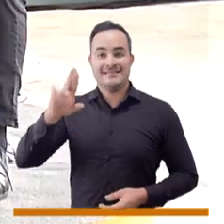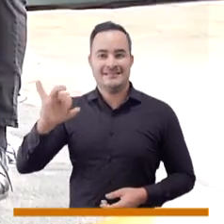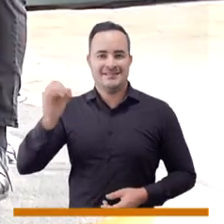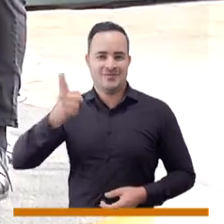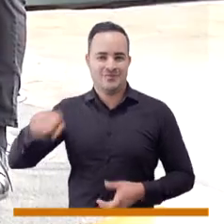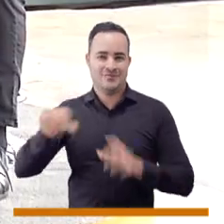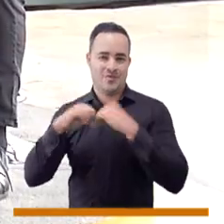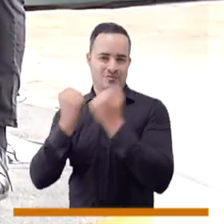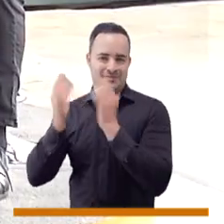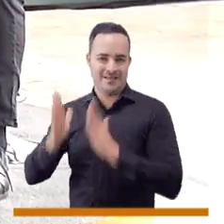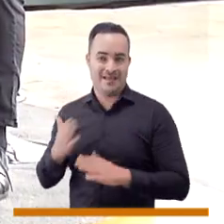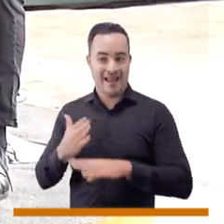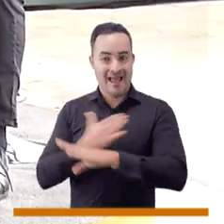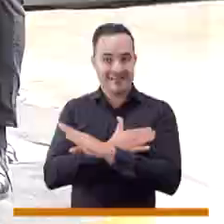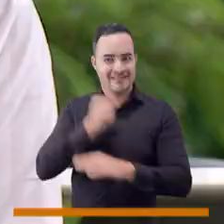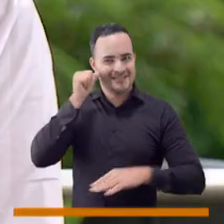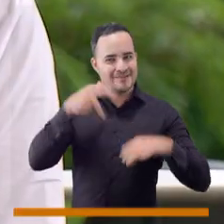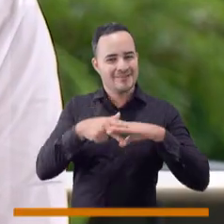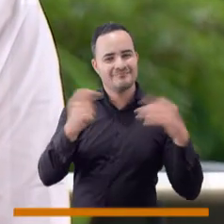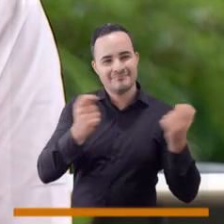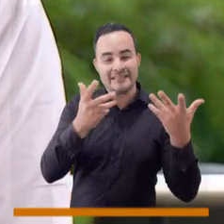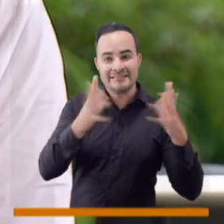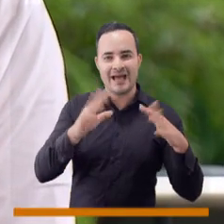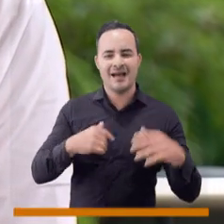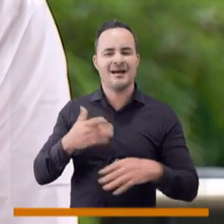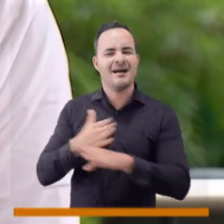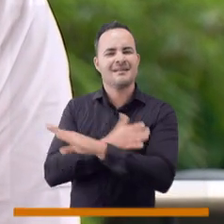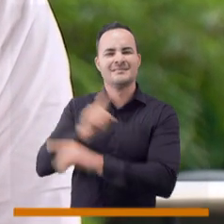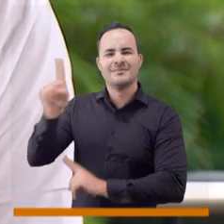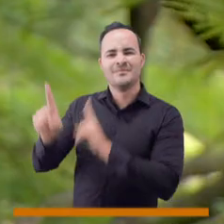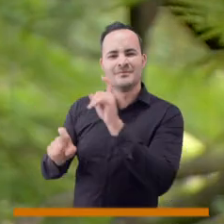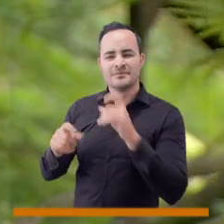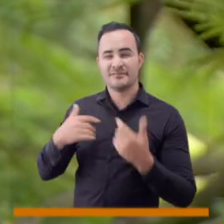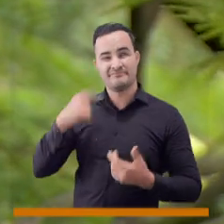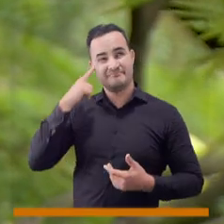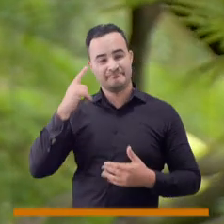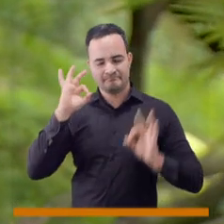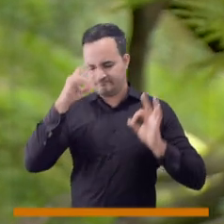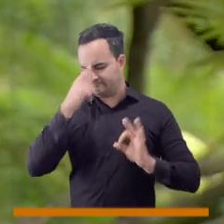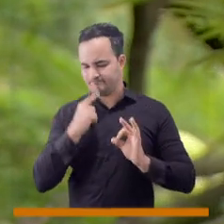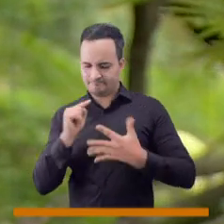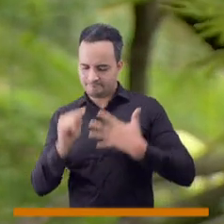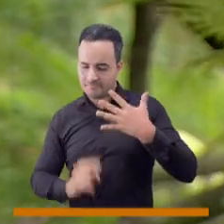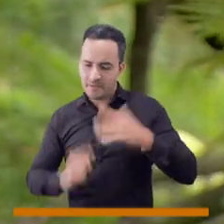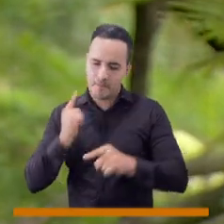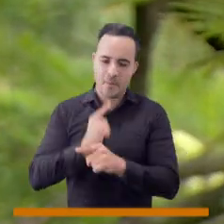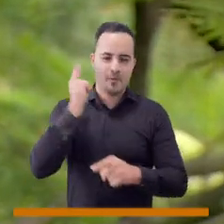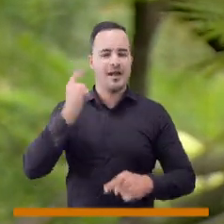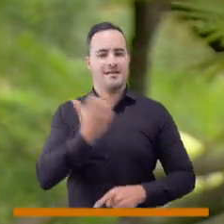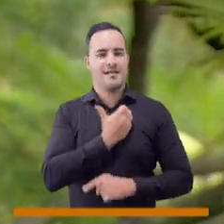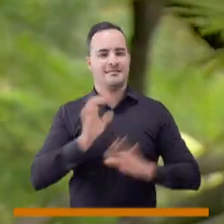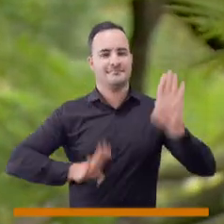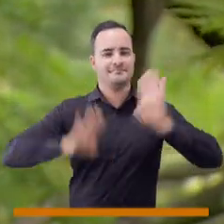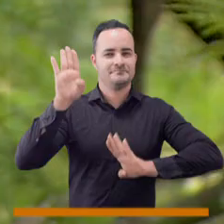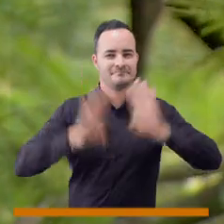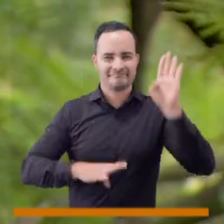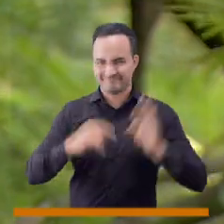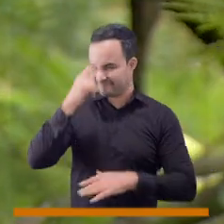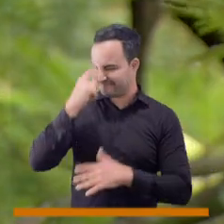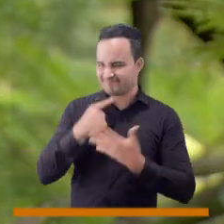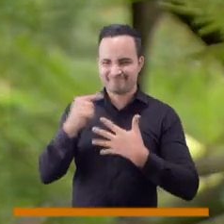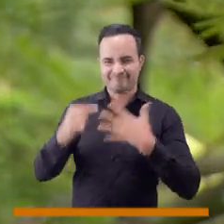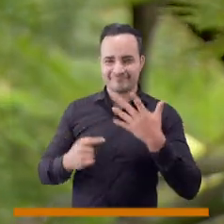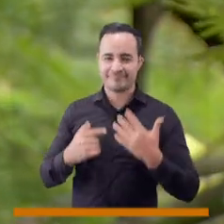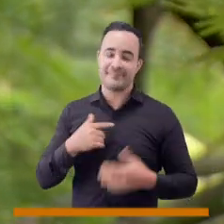Carlos Ríos, a quien le hacíamos una pregunta antes de irnos a la pausa. ¿Cuándo se está preparado para ser alcalde de Medellín? Porque es que sabemos que tenemos